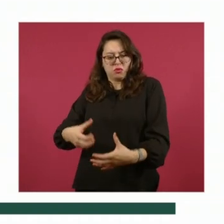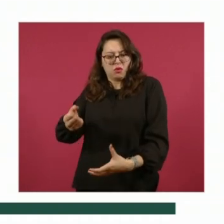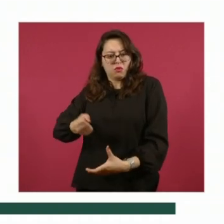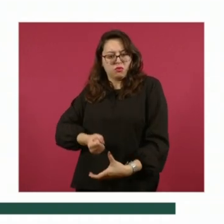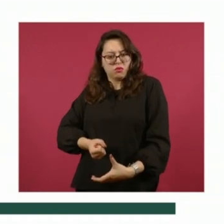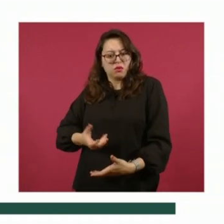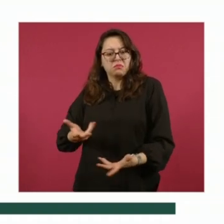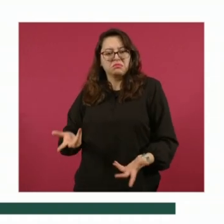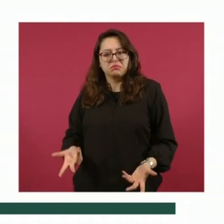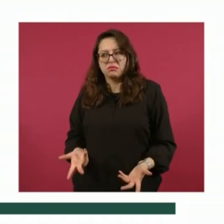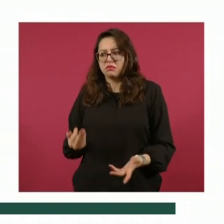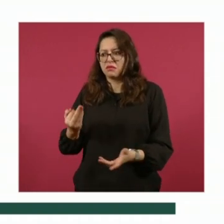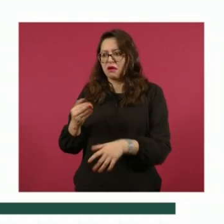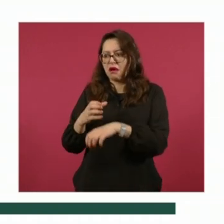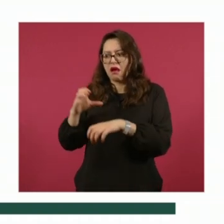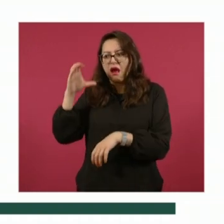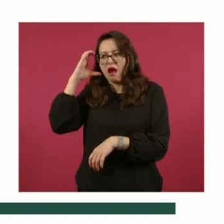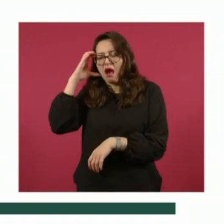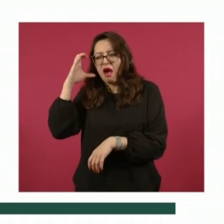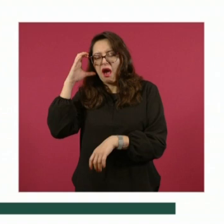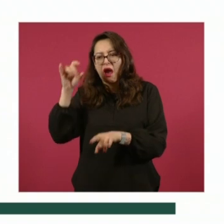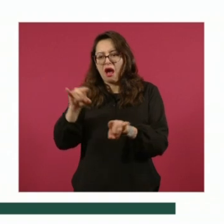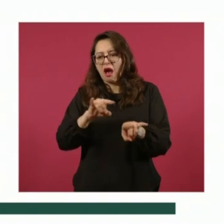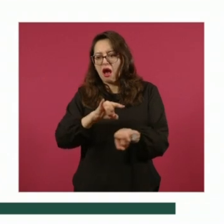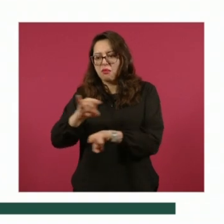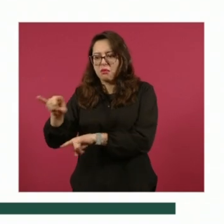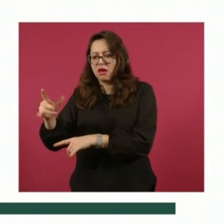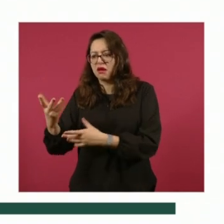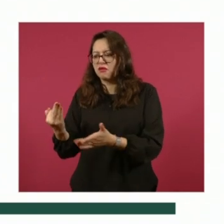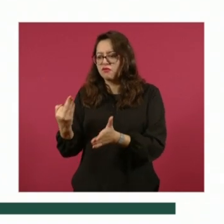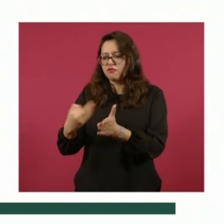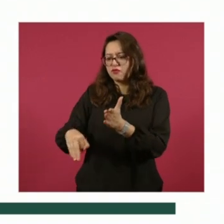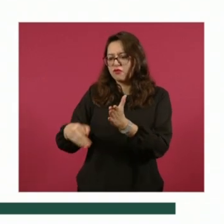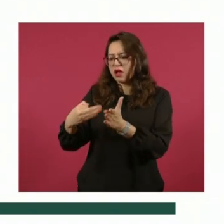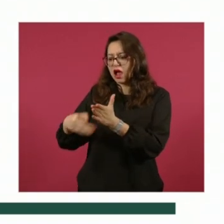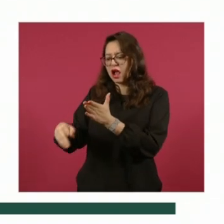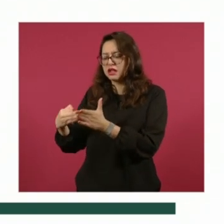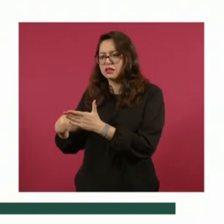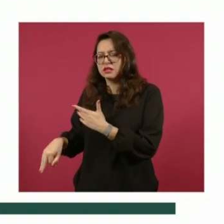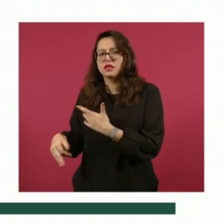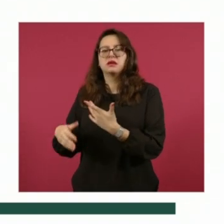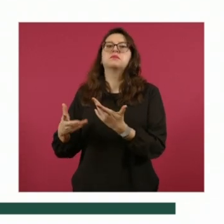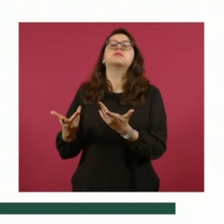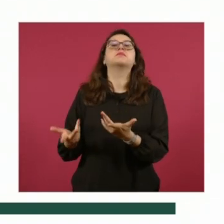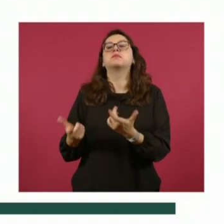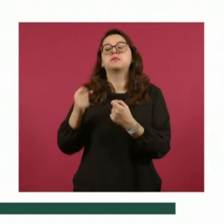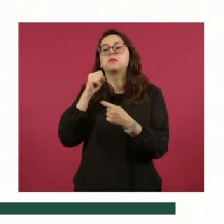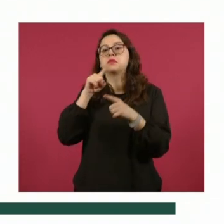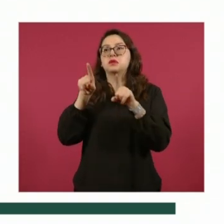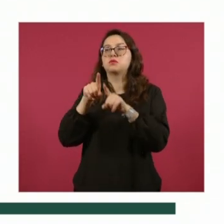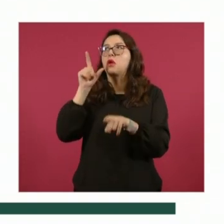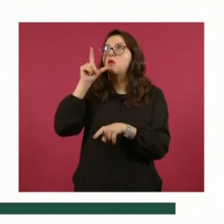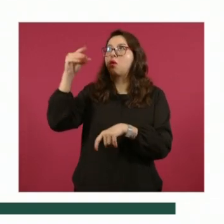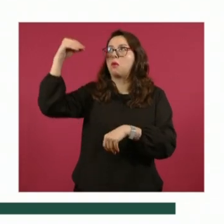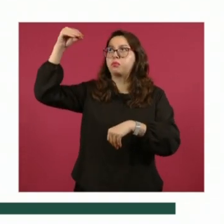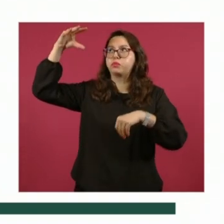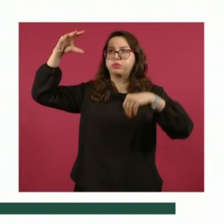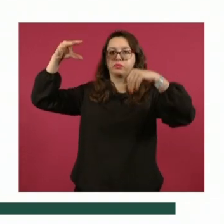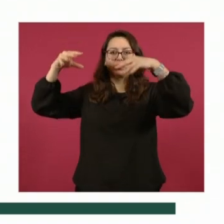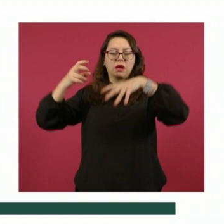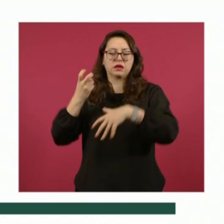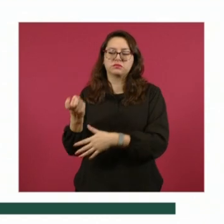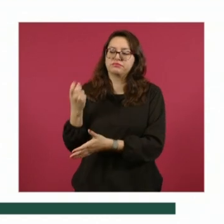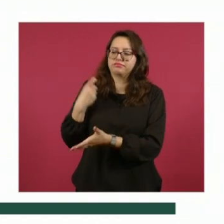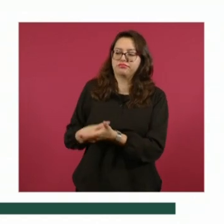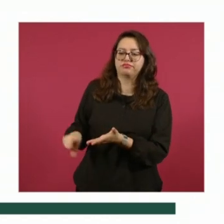fetales, camas hospitalarias de múltiples posiciones o lámparas de quirófano. En la